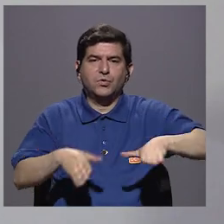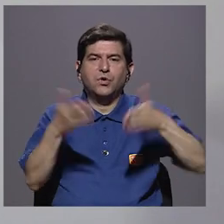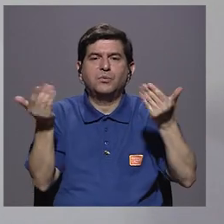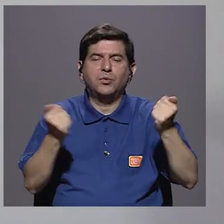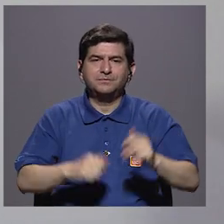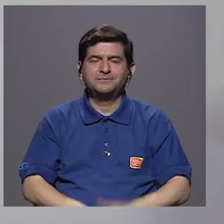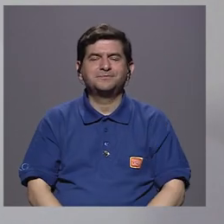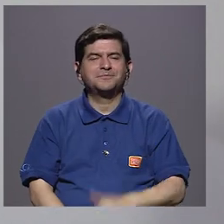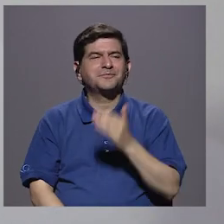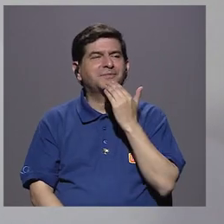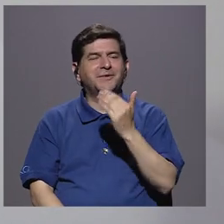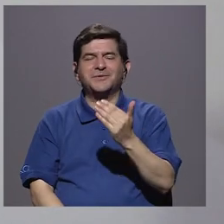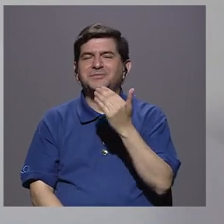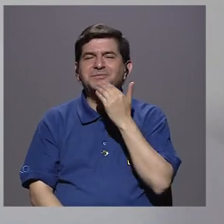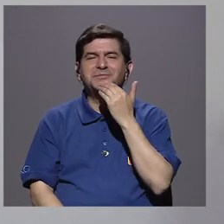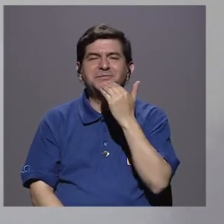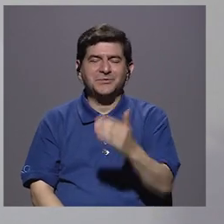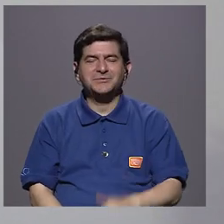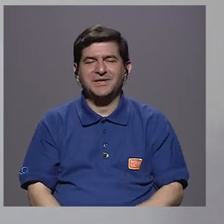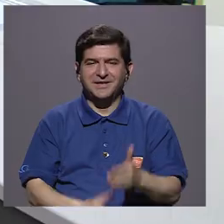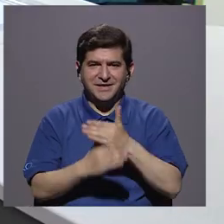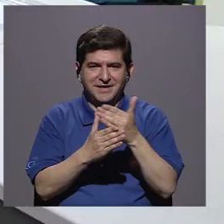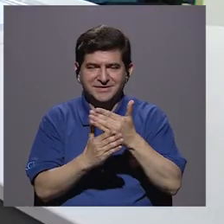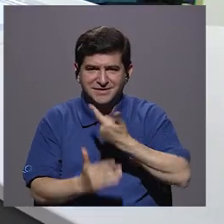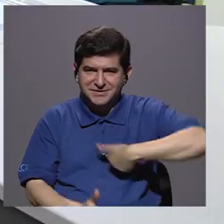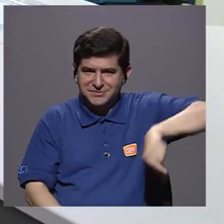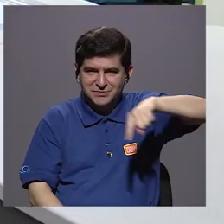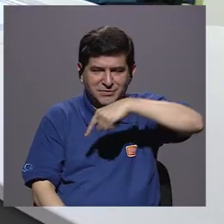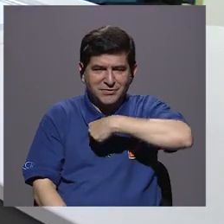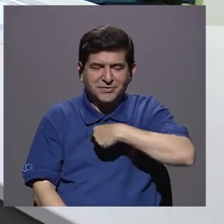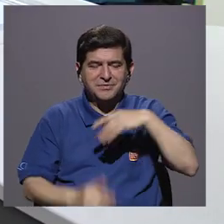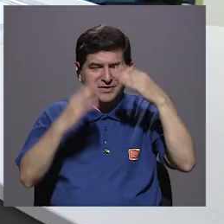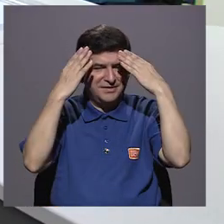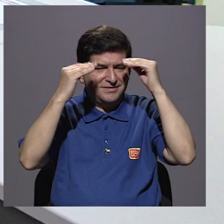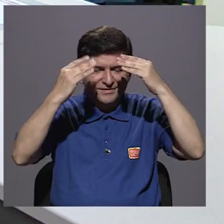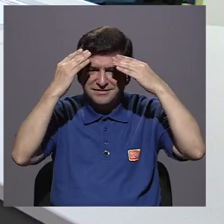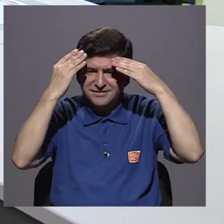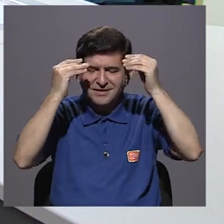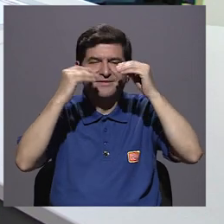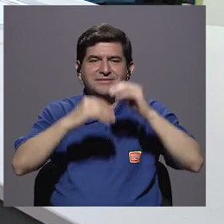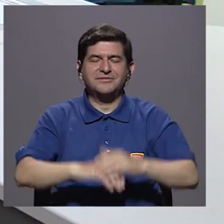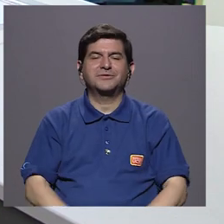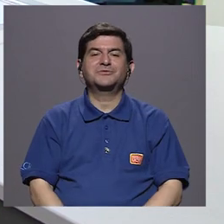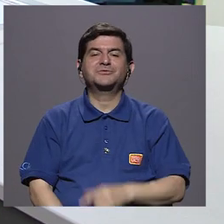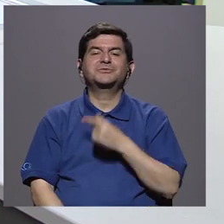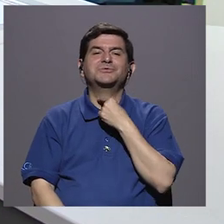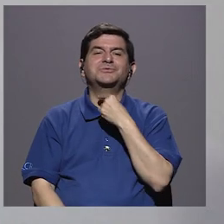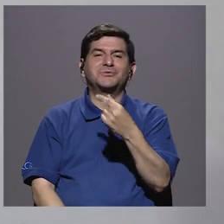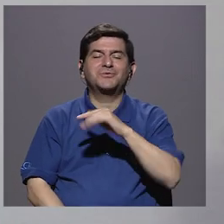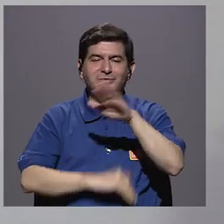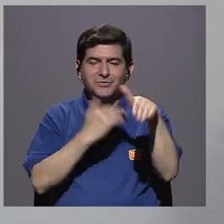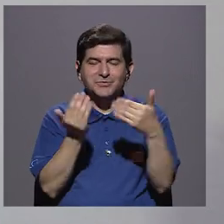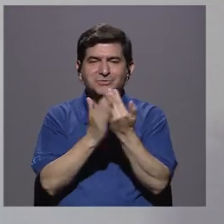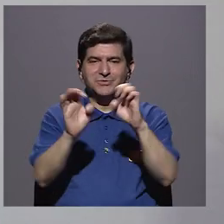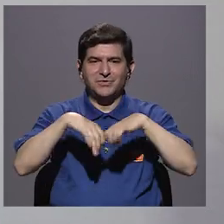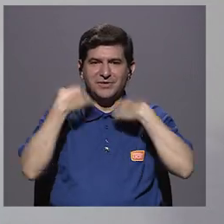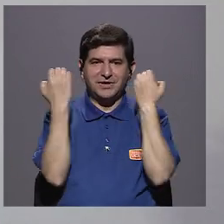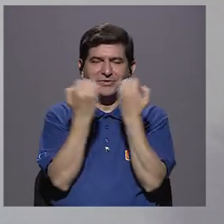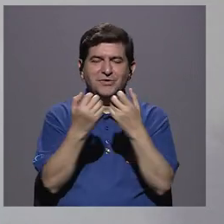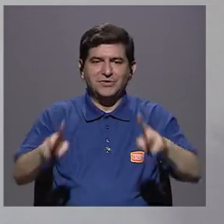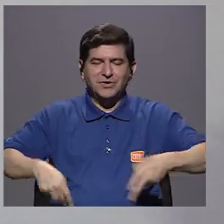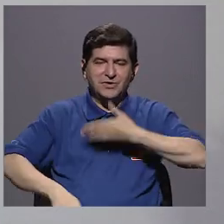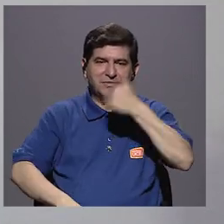ejercitarlos. Muchísimas gracias por haber compartido con nosotros esta información. Un gusto haber tenido a todo el equipo, Gabriela,